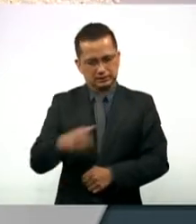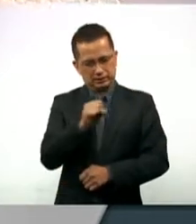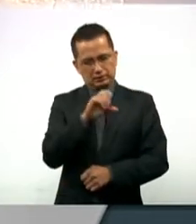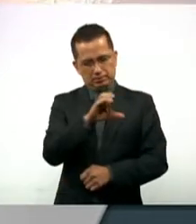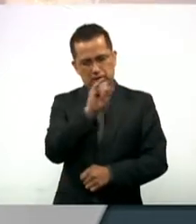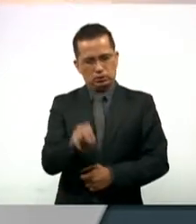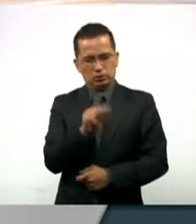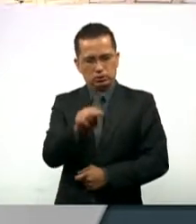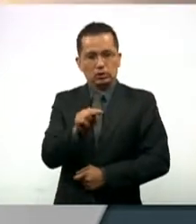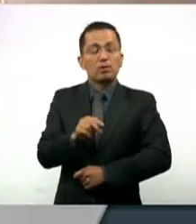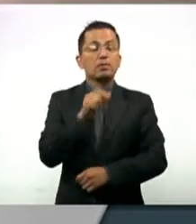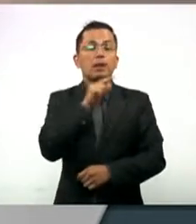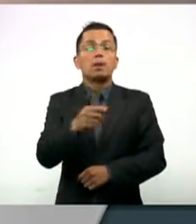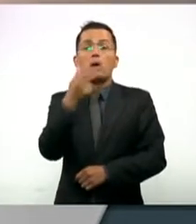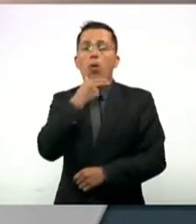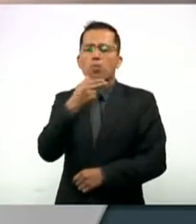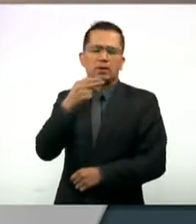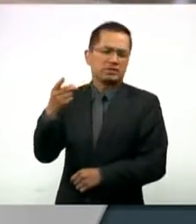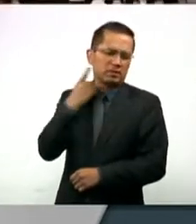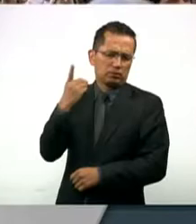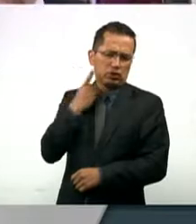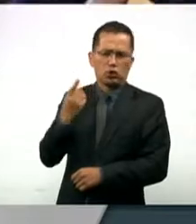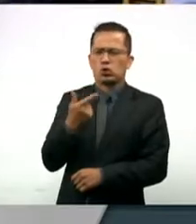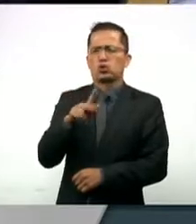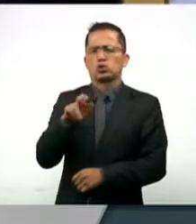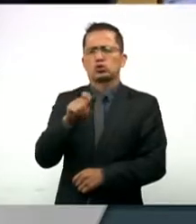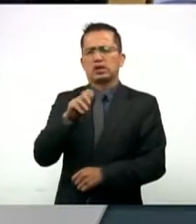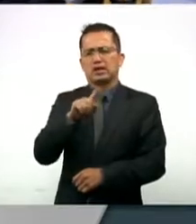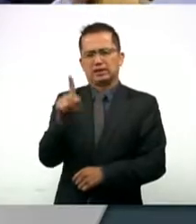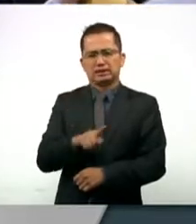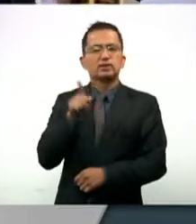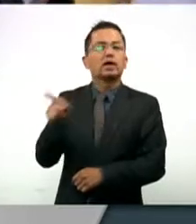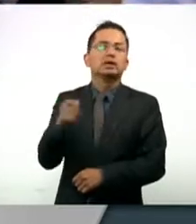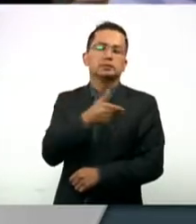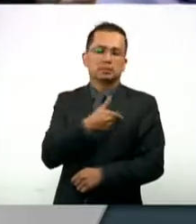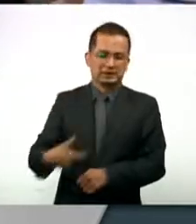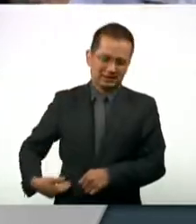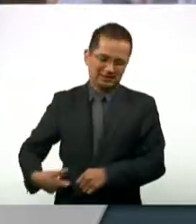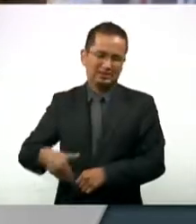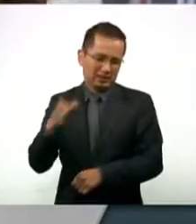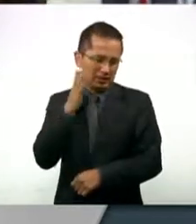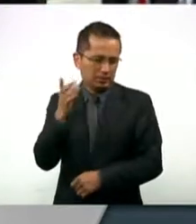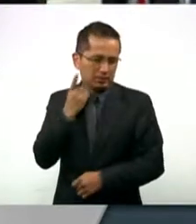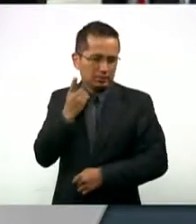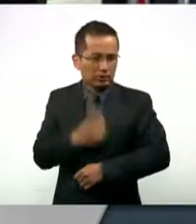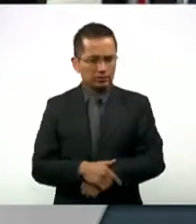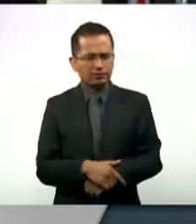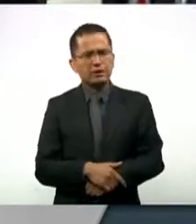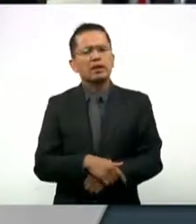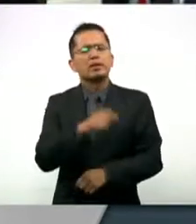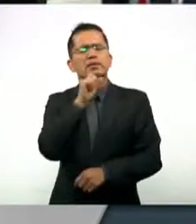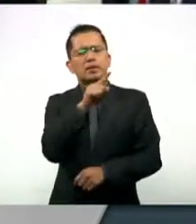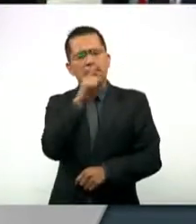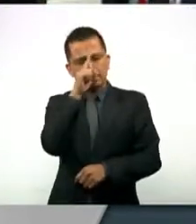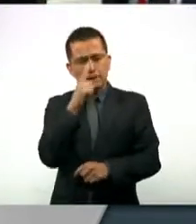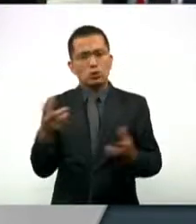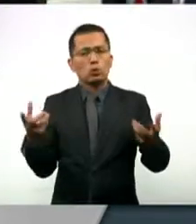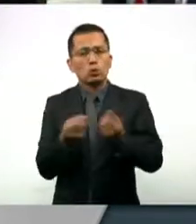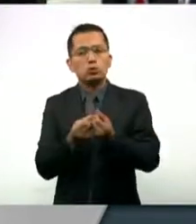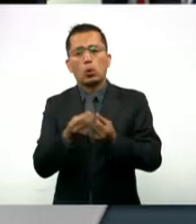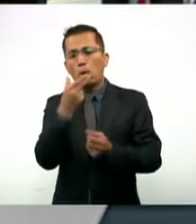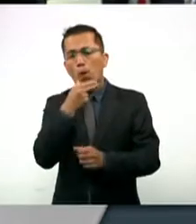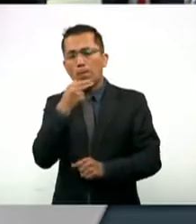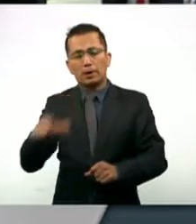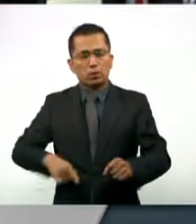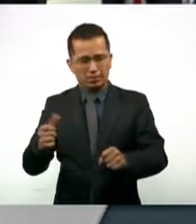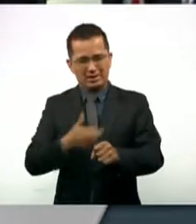y del diputado sergio gutiérrez de una presidente de la cámara de diputados así también estuvo acompañándolos el gobernador del estado